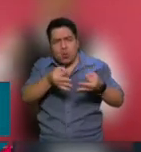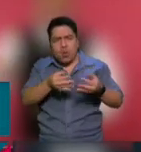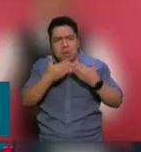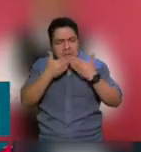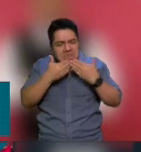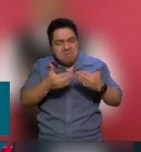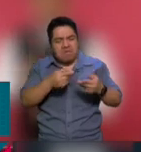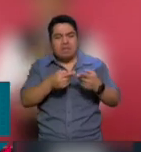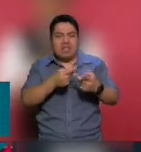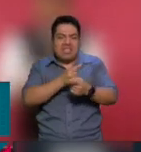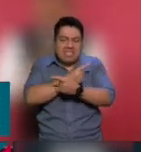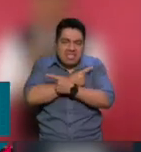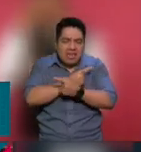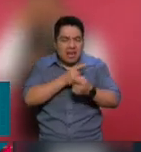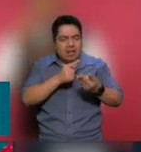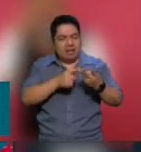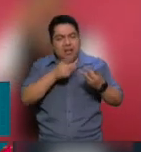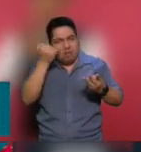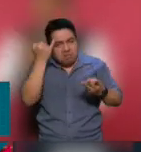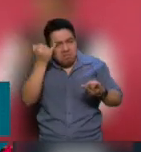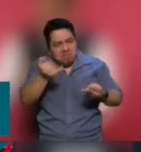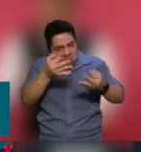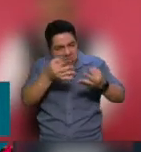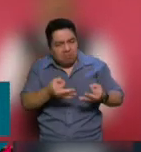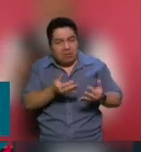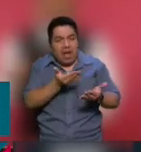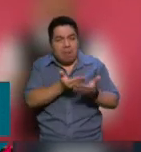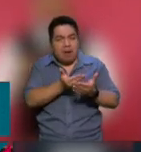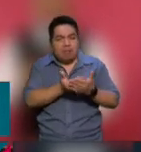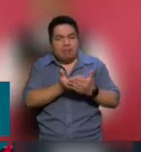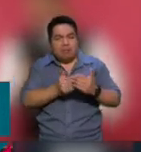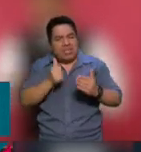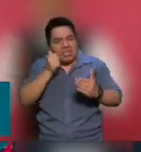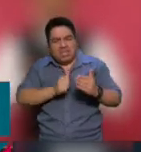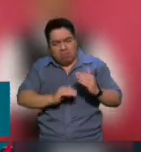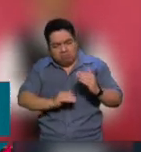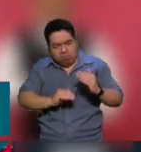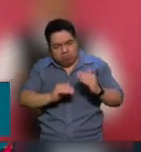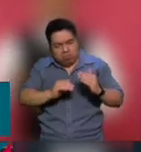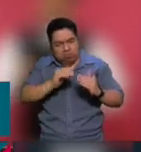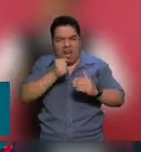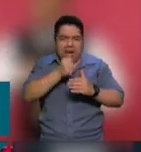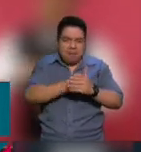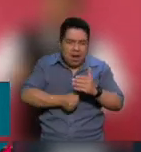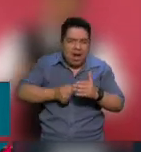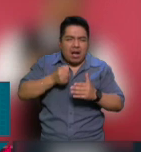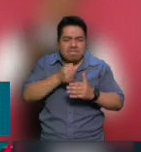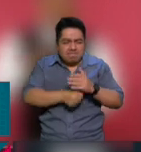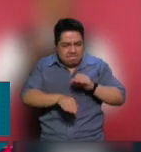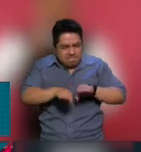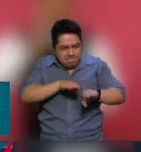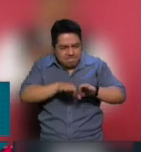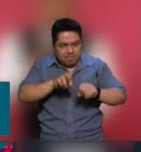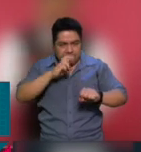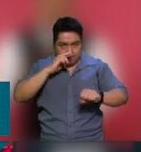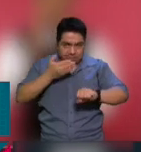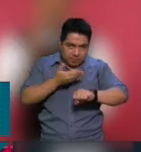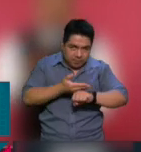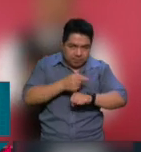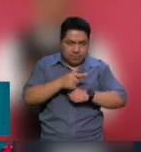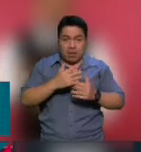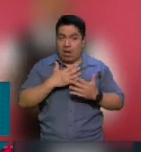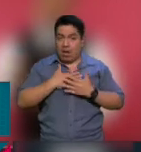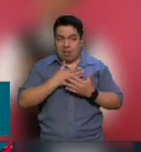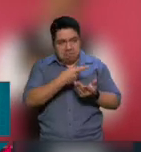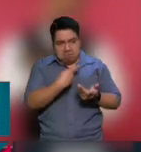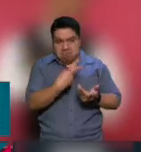con principios, con ideales, que viene de abajo, trabajadora, responsable. A mí